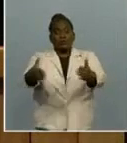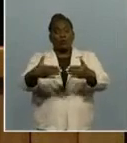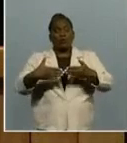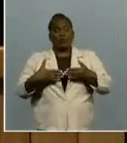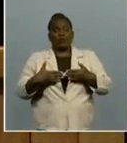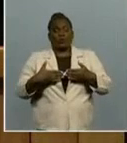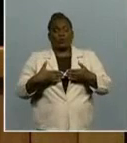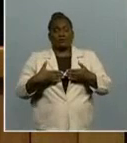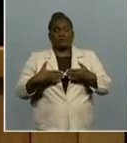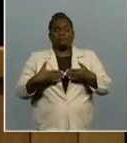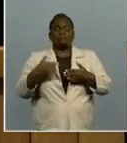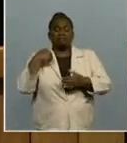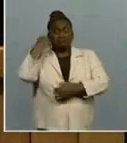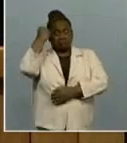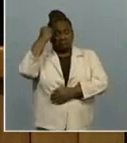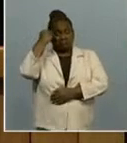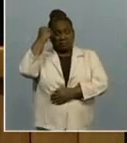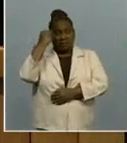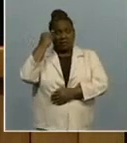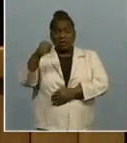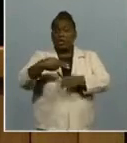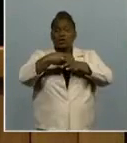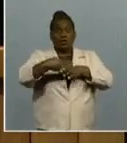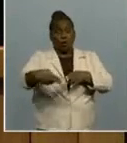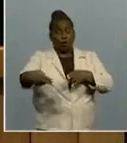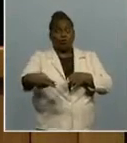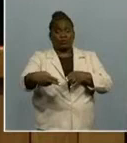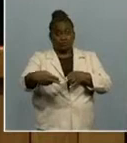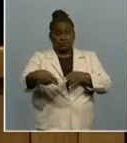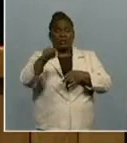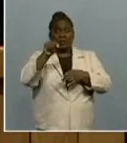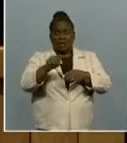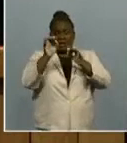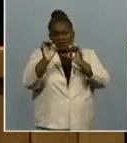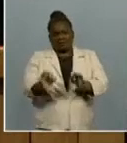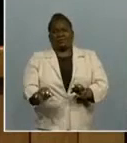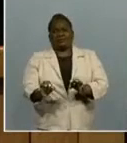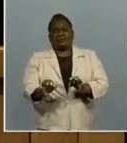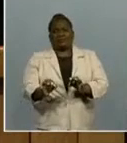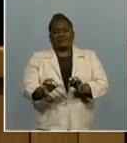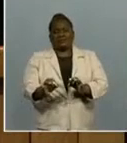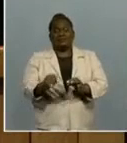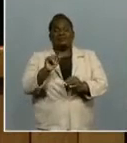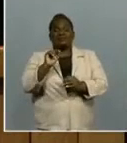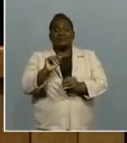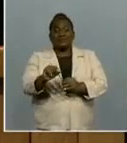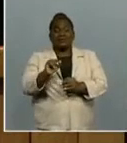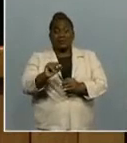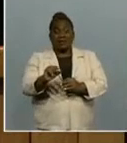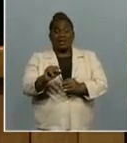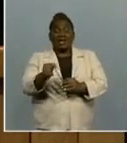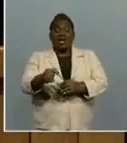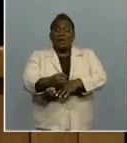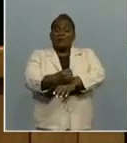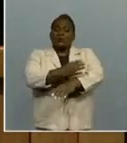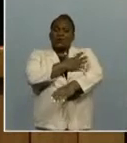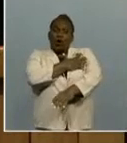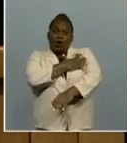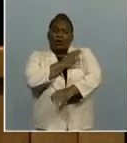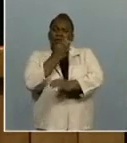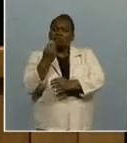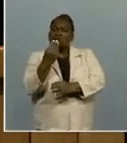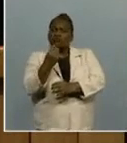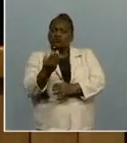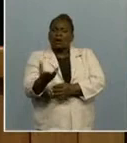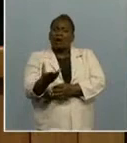y no dudó en calificarlo como histórico es un hecho al margen de nuestras emociones y sentimientos